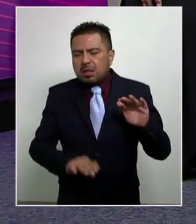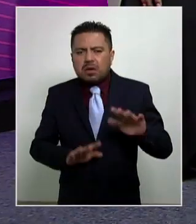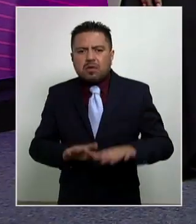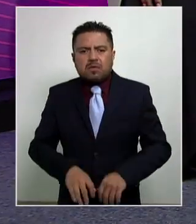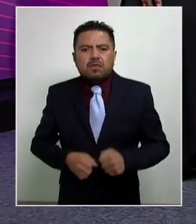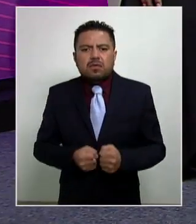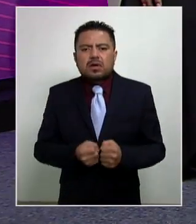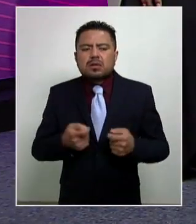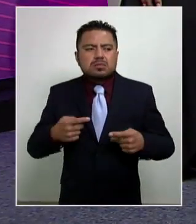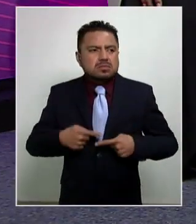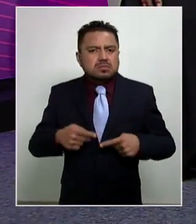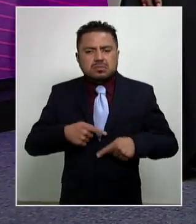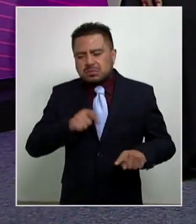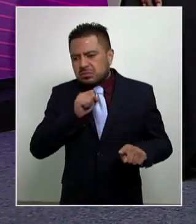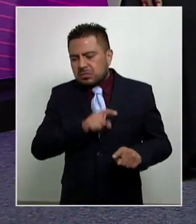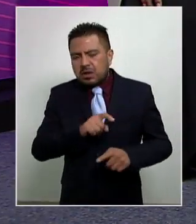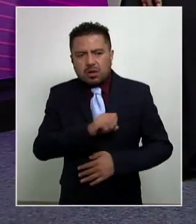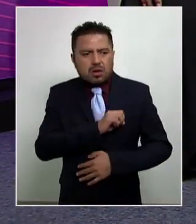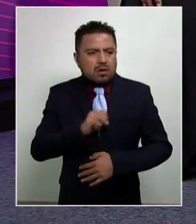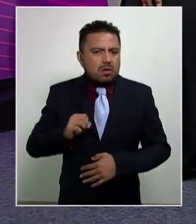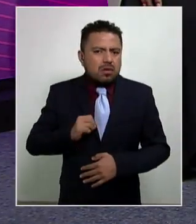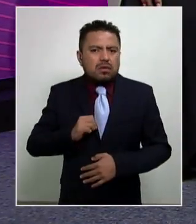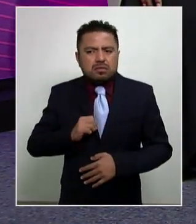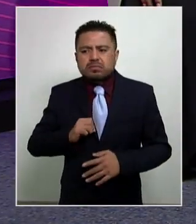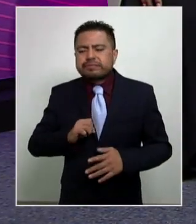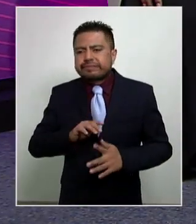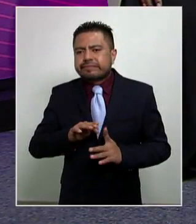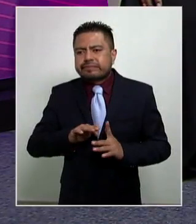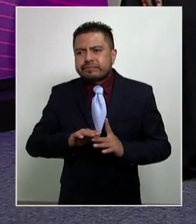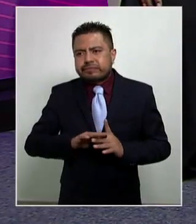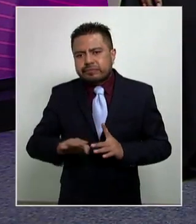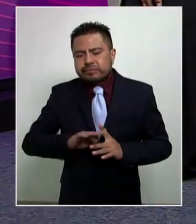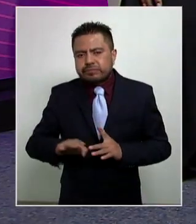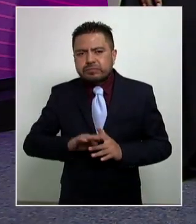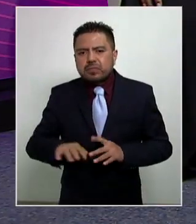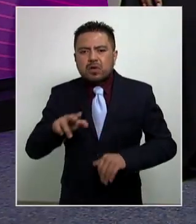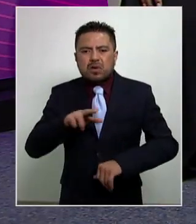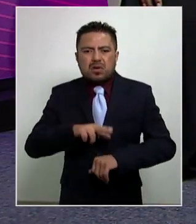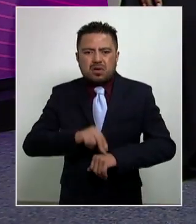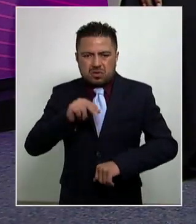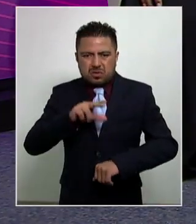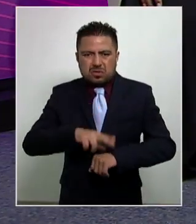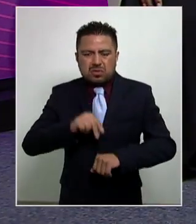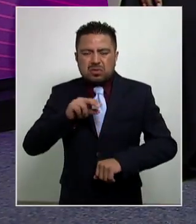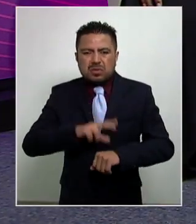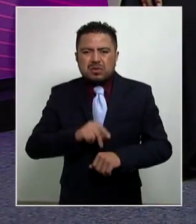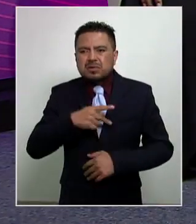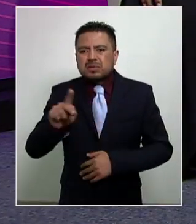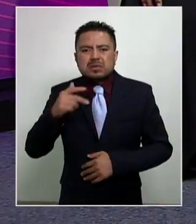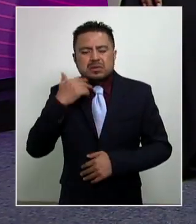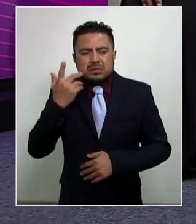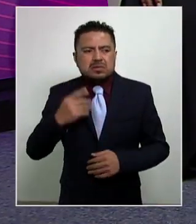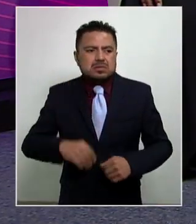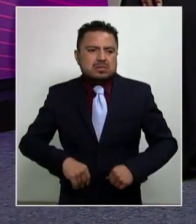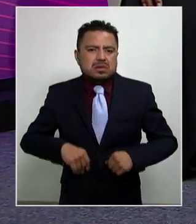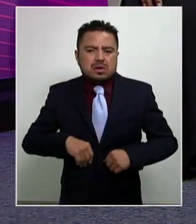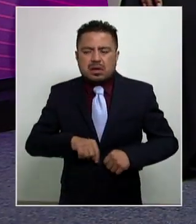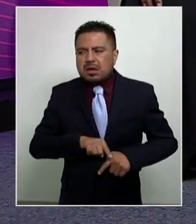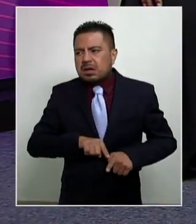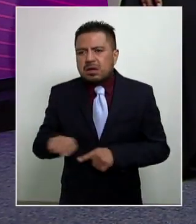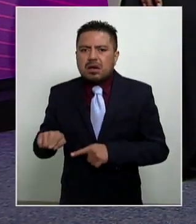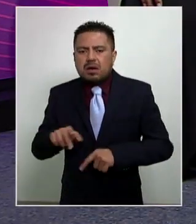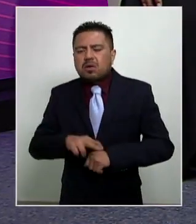fuertes que la gente está obligada a moverse. El hondureño hubiera querido vivir en